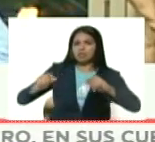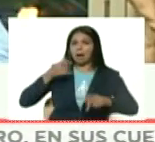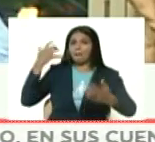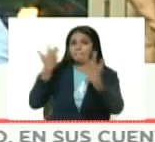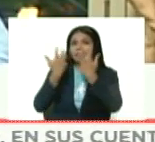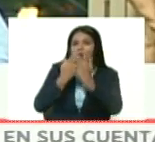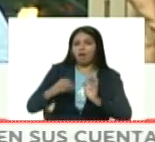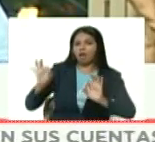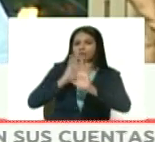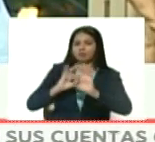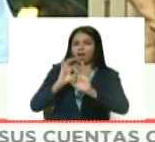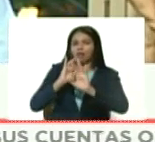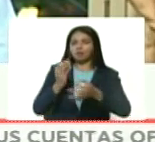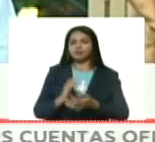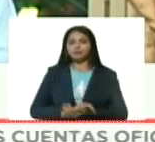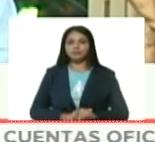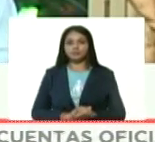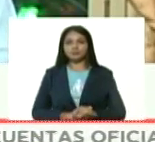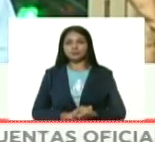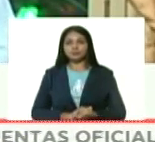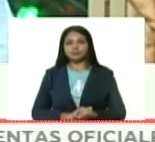han peleado.